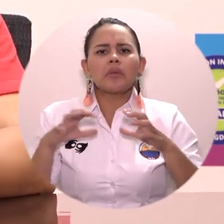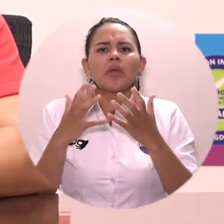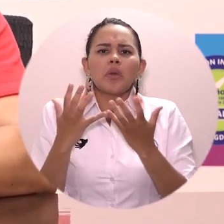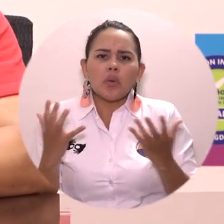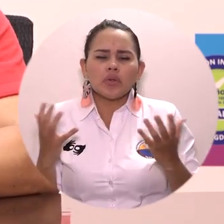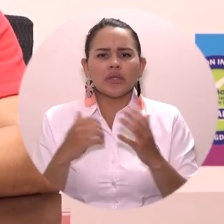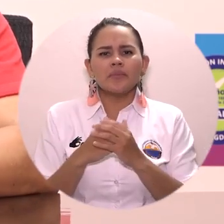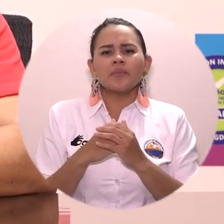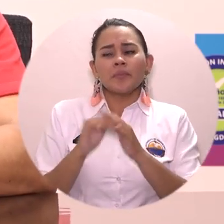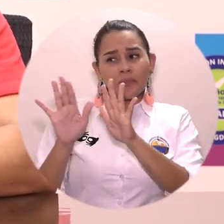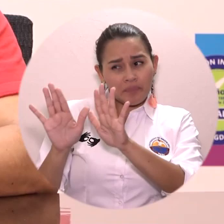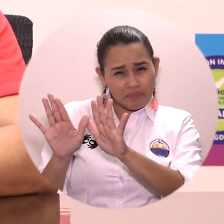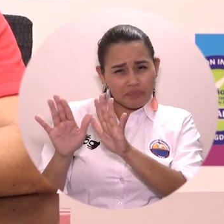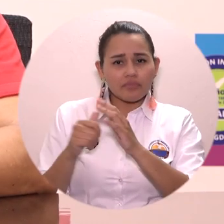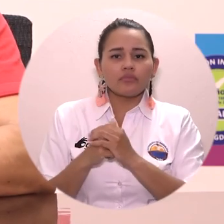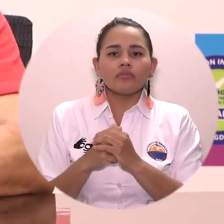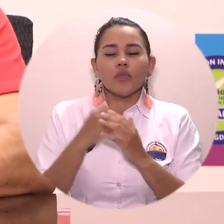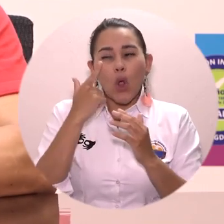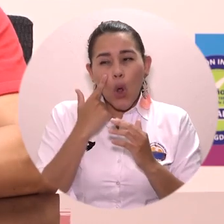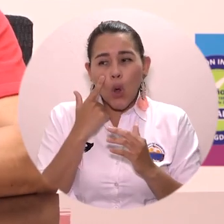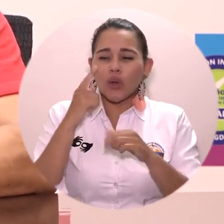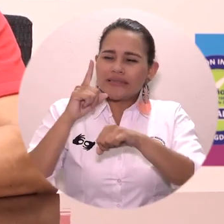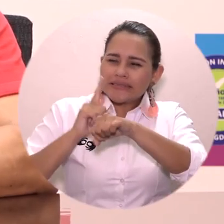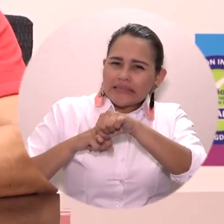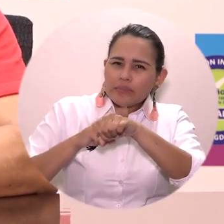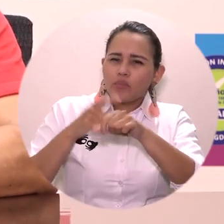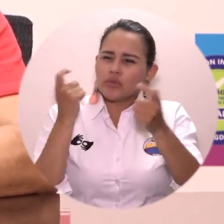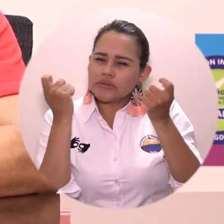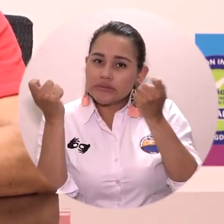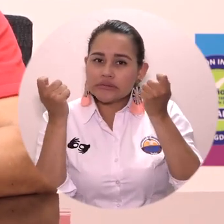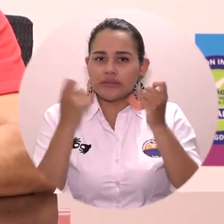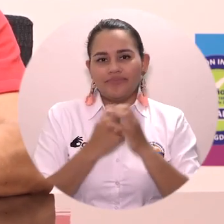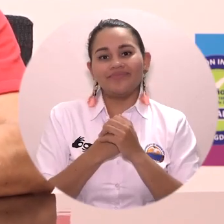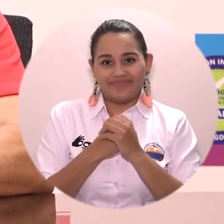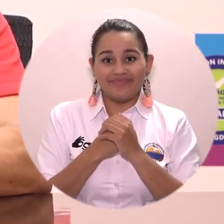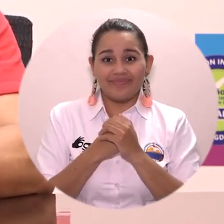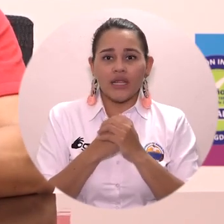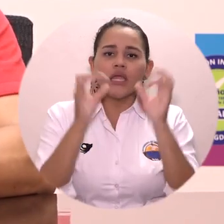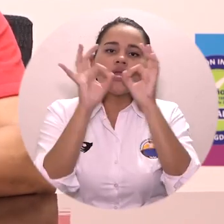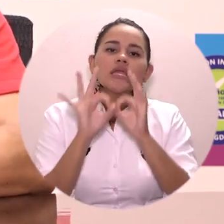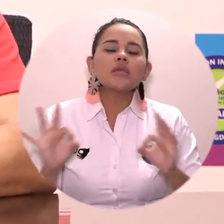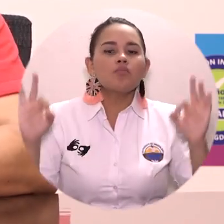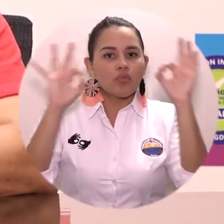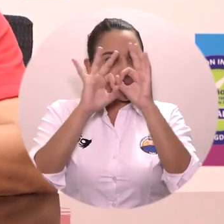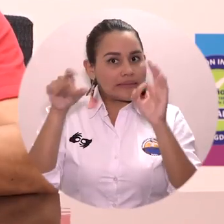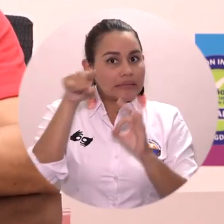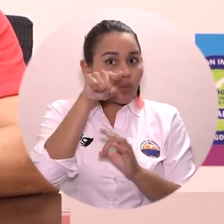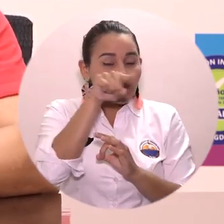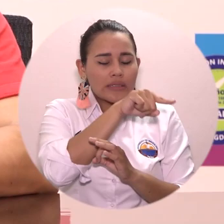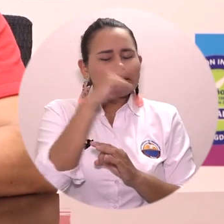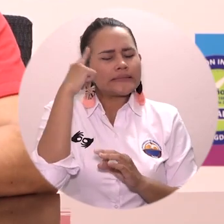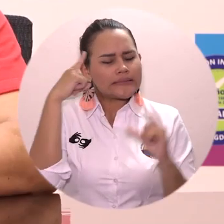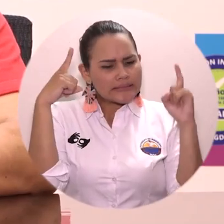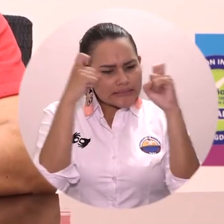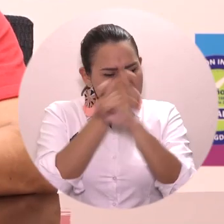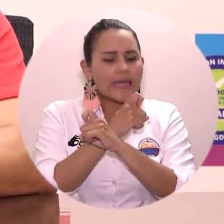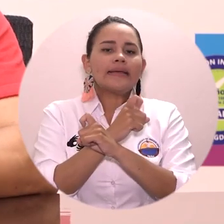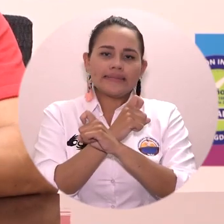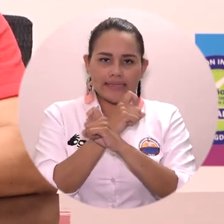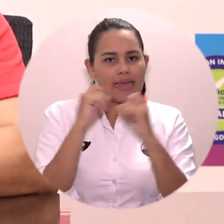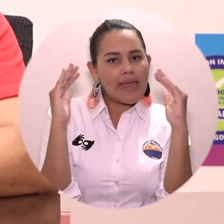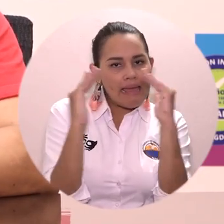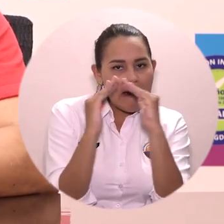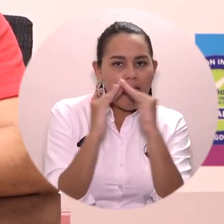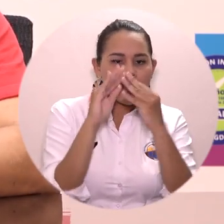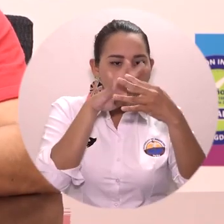haciendo también se suspenden. Es decir, tenemos que acostumbrarnos a entender que desde casa vamos a tener que continuar con nuestra rutina de